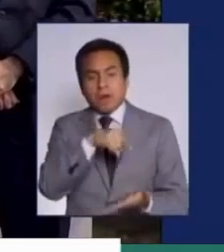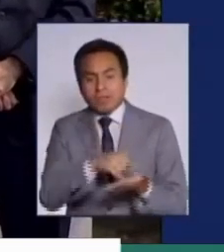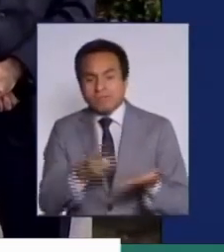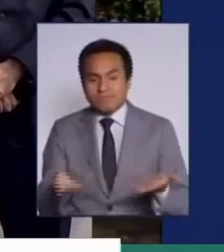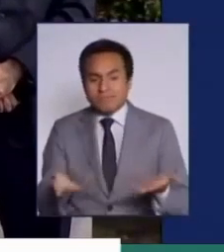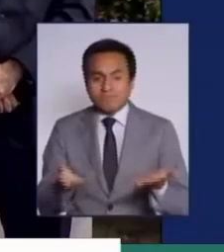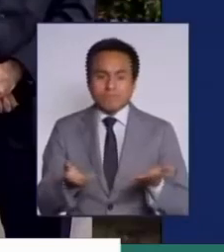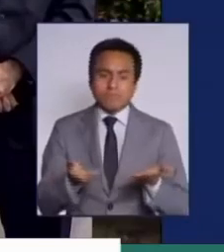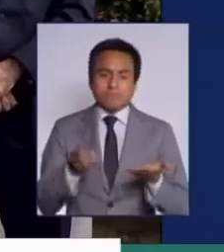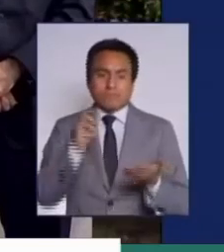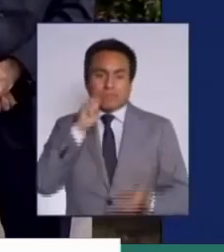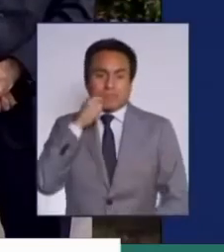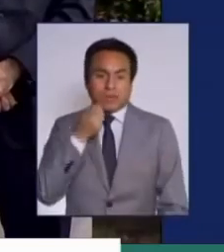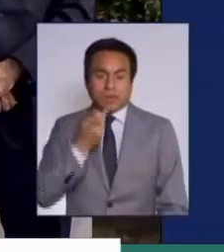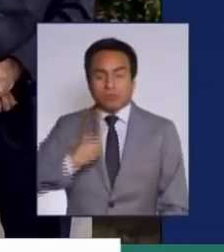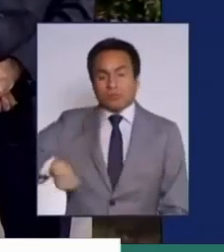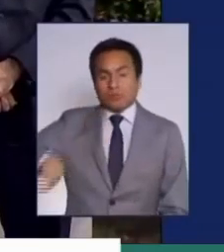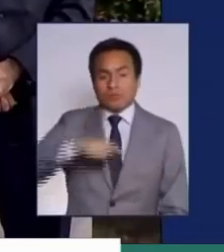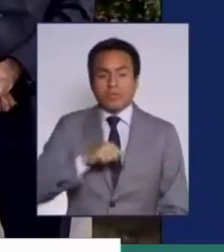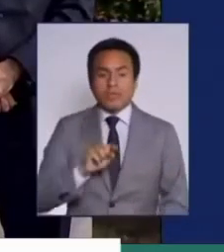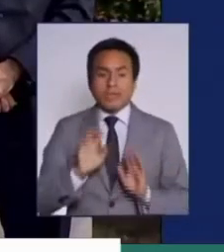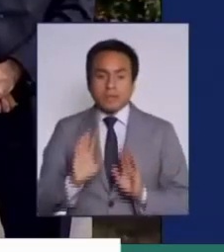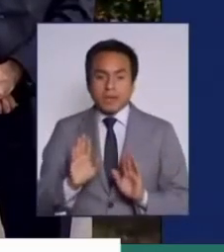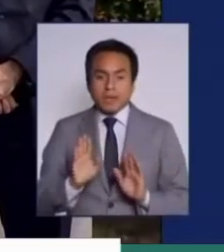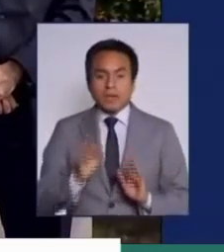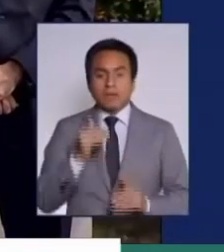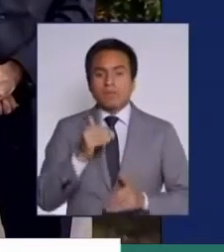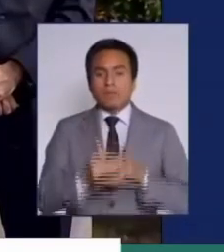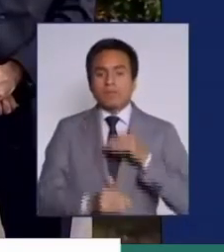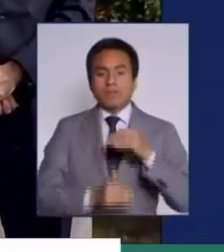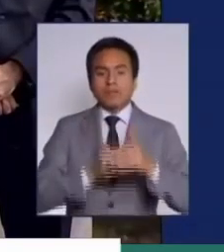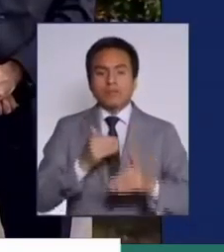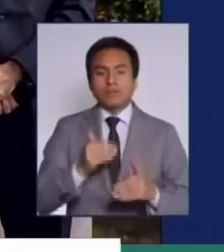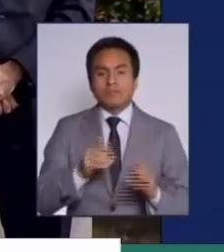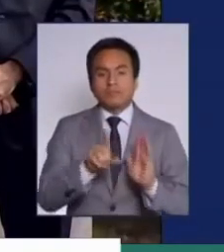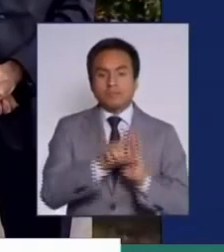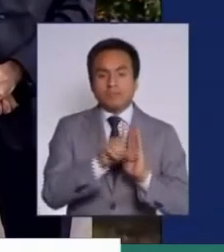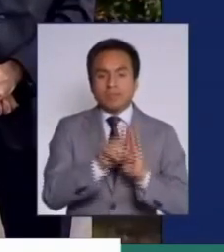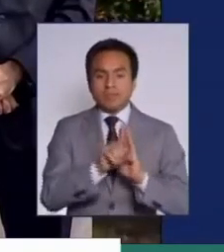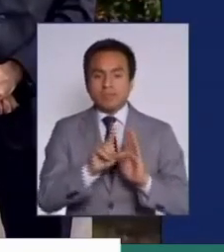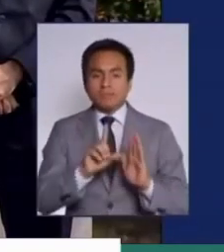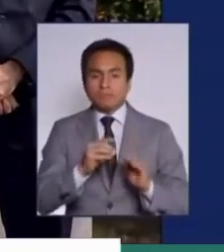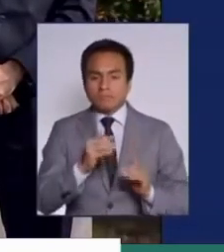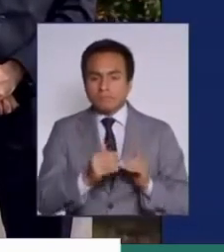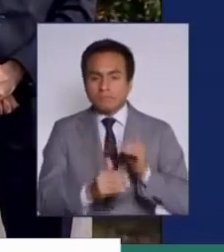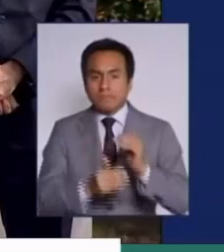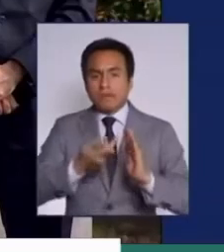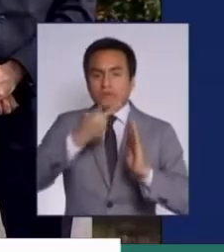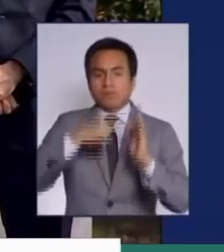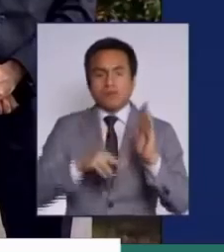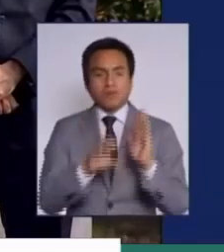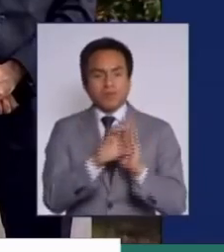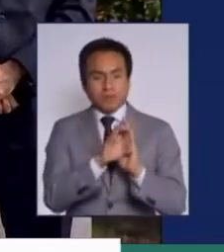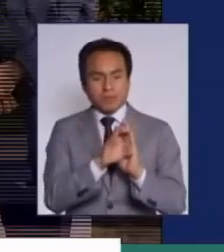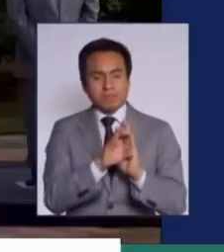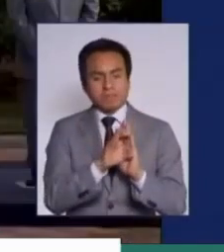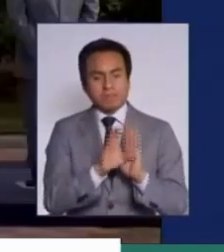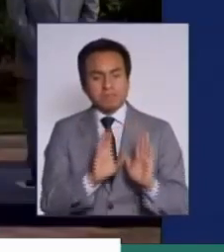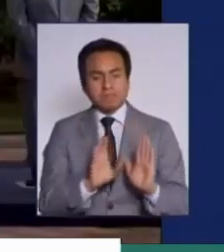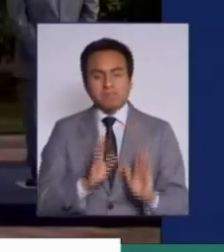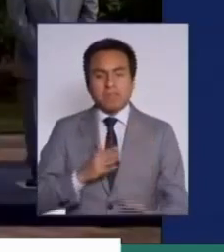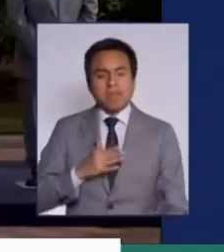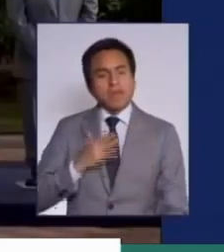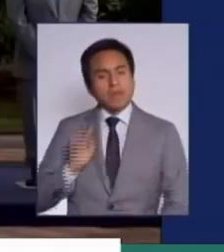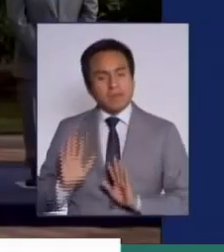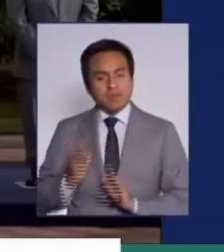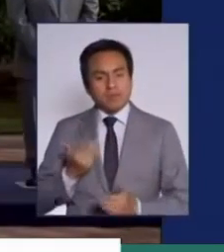grandes empresarios. Entonces aquí, lamentablemente, este gobierno ha hecho todo malo desde un principio, porque lamentablemente este